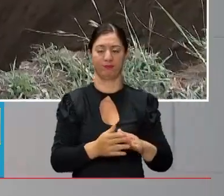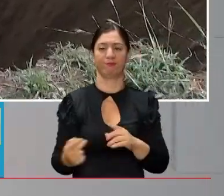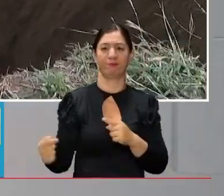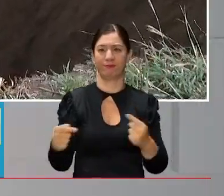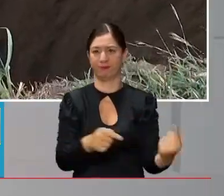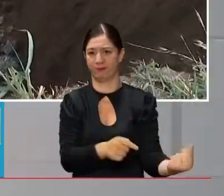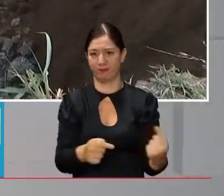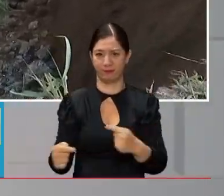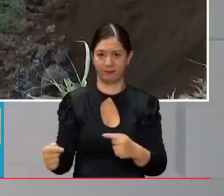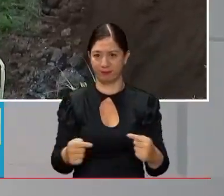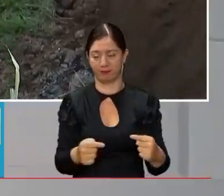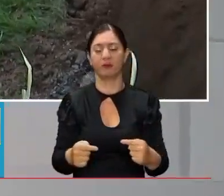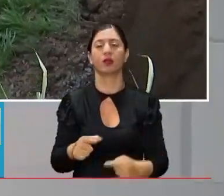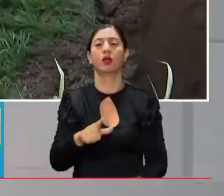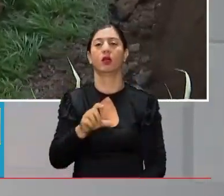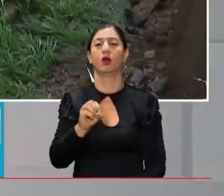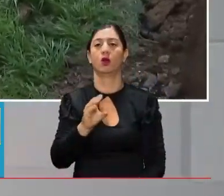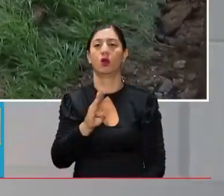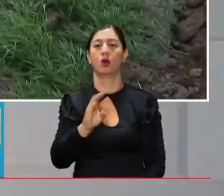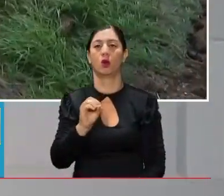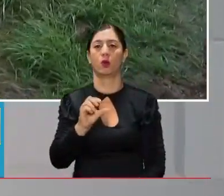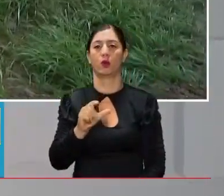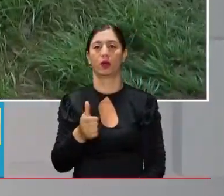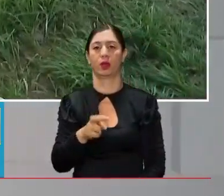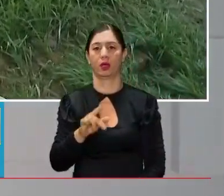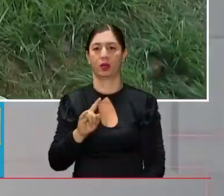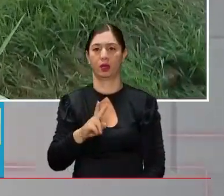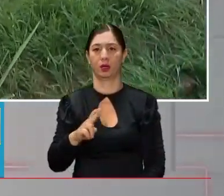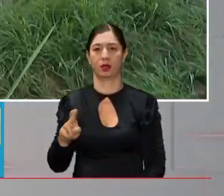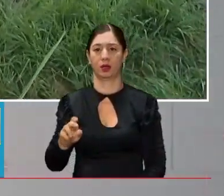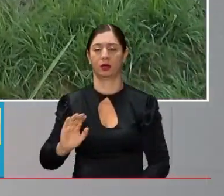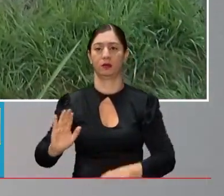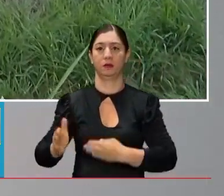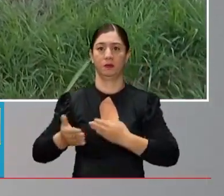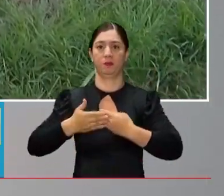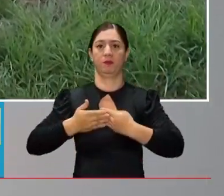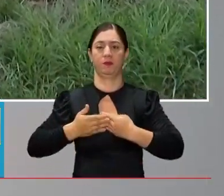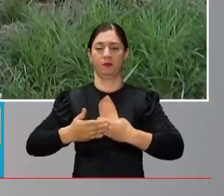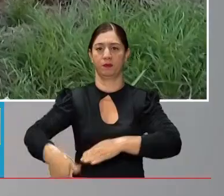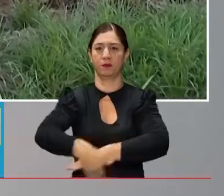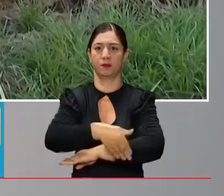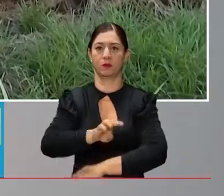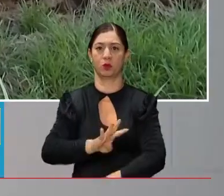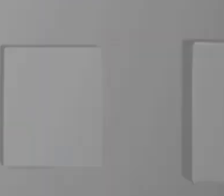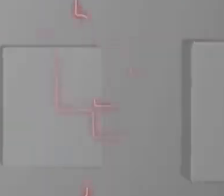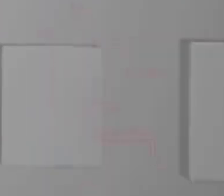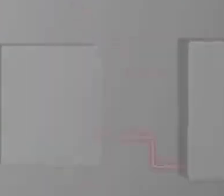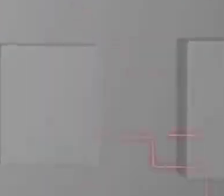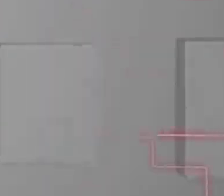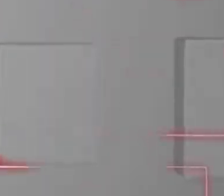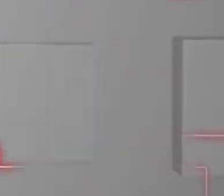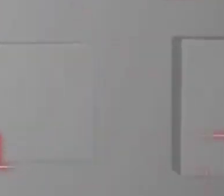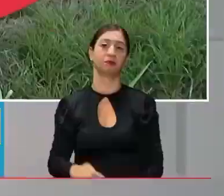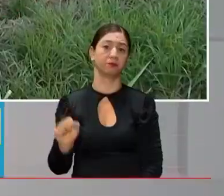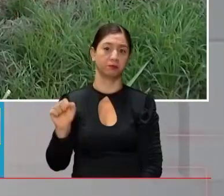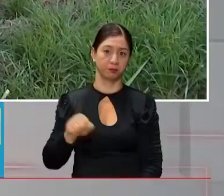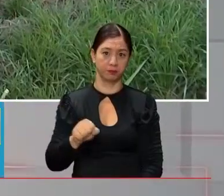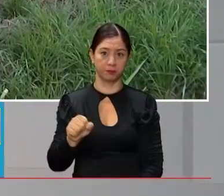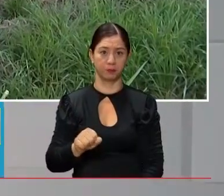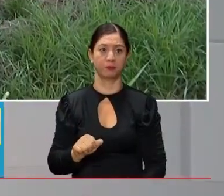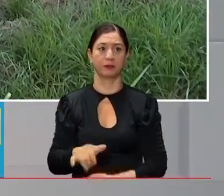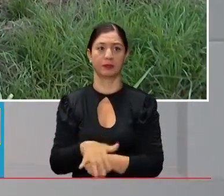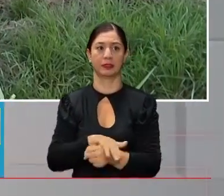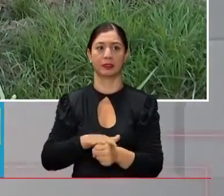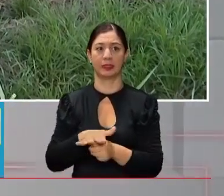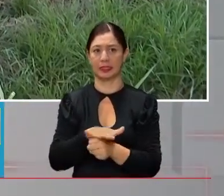en el corregimiento de Lobo Guerrero, que mantuvieron bloqueada la vía por cerca de 48 horas. Así es, y la